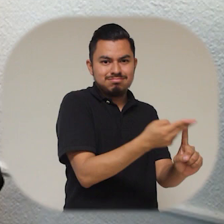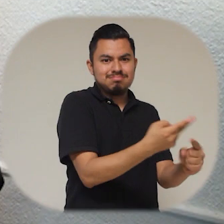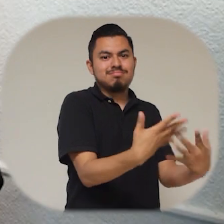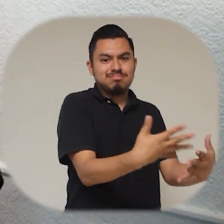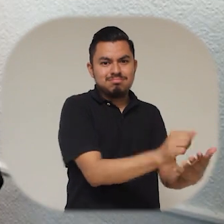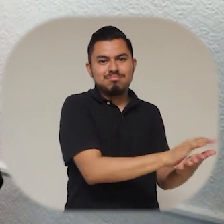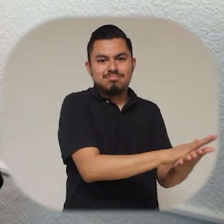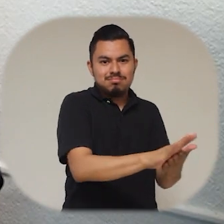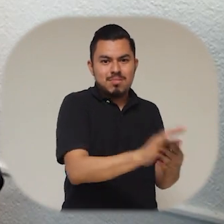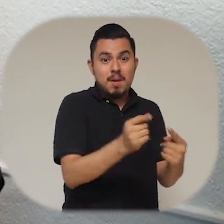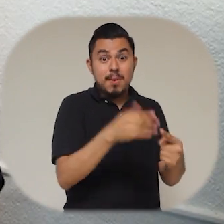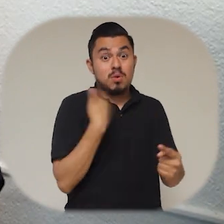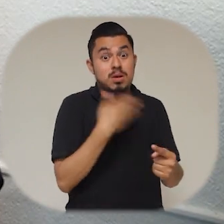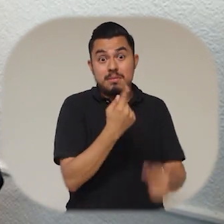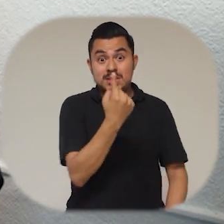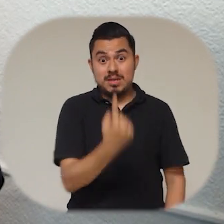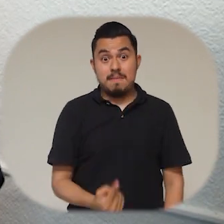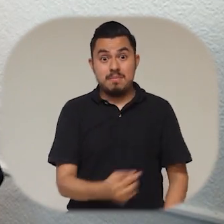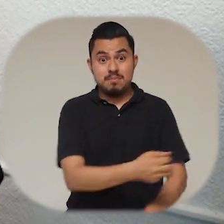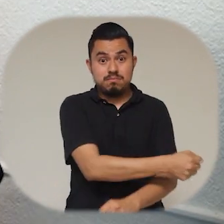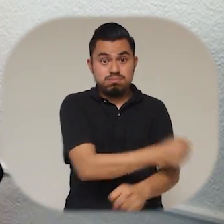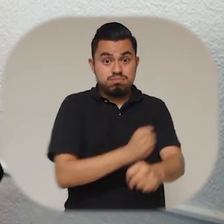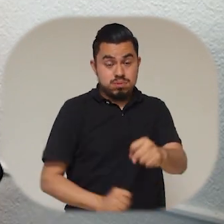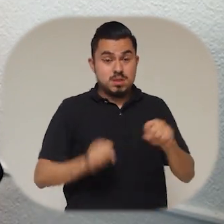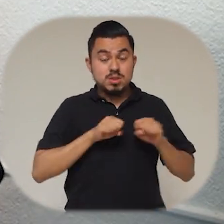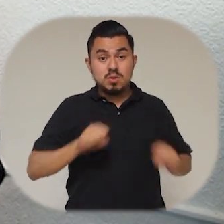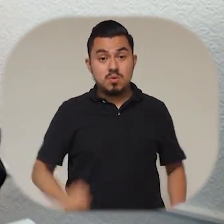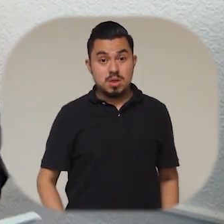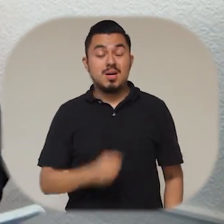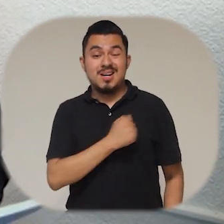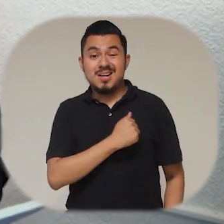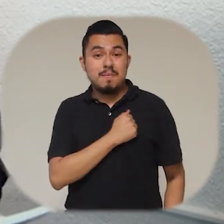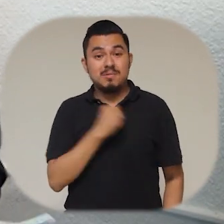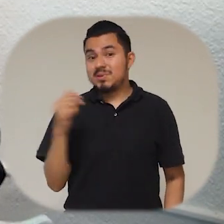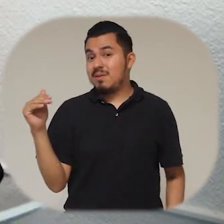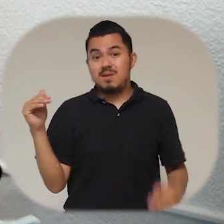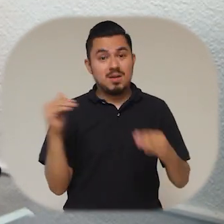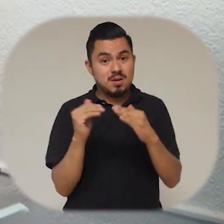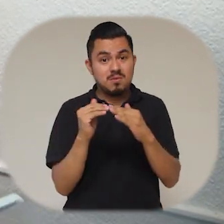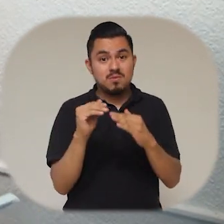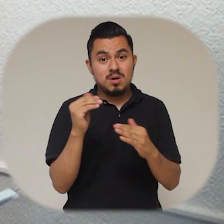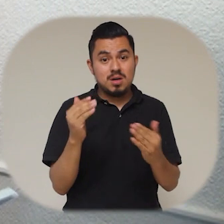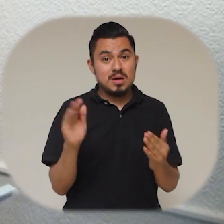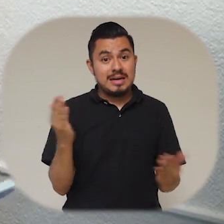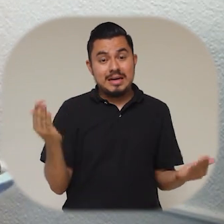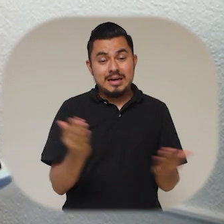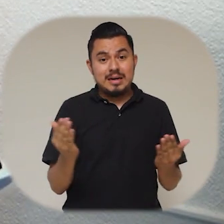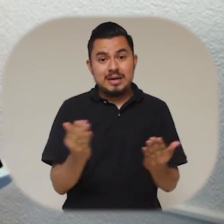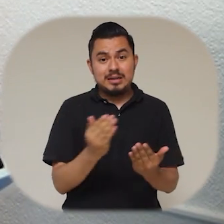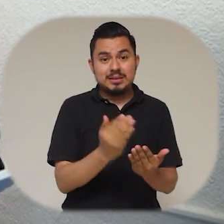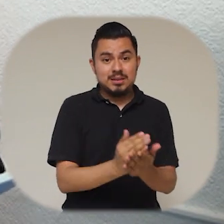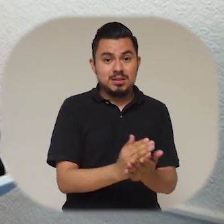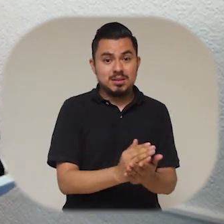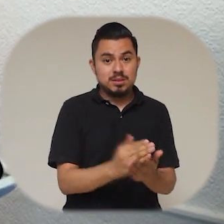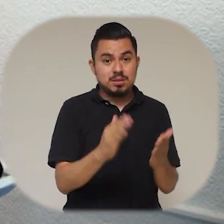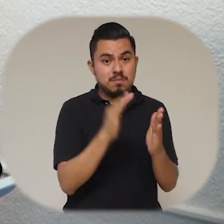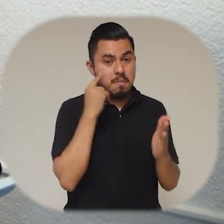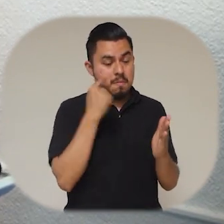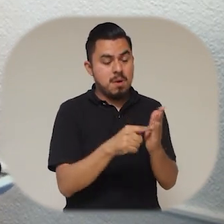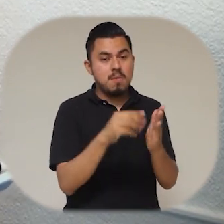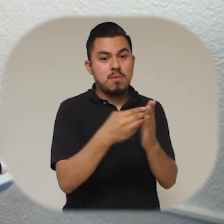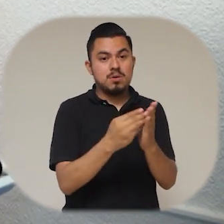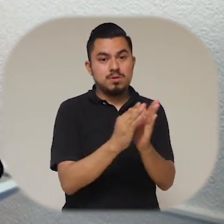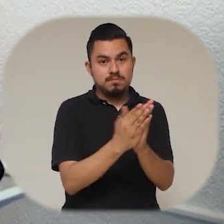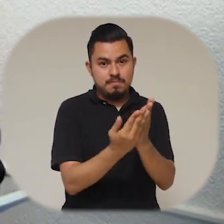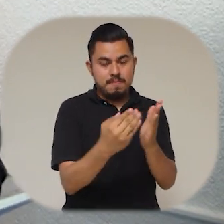ellos tenían que también ofrendar por sus propios pecados. Eran sacerdotes que eran inciertos. En Hebreos 10:11